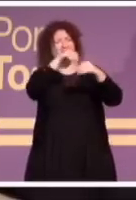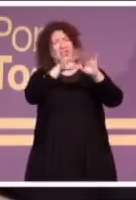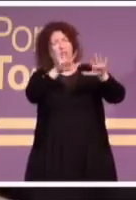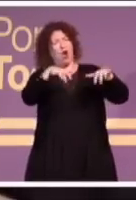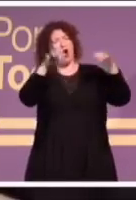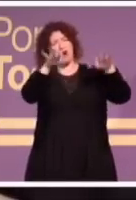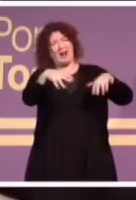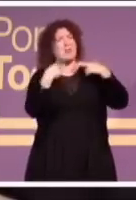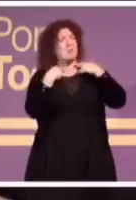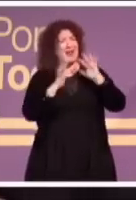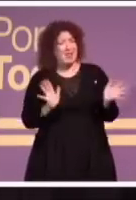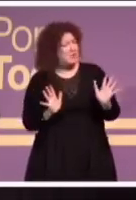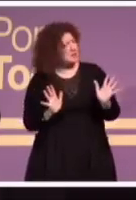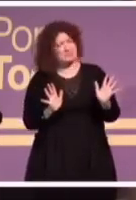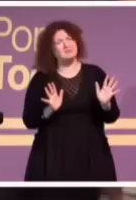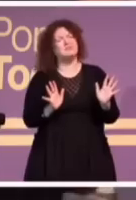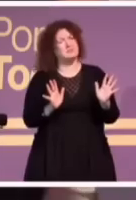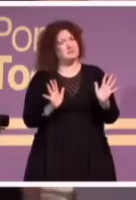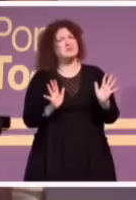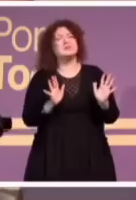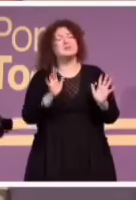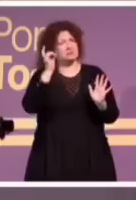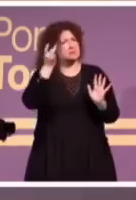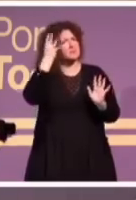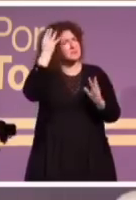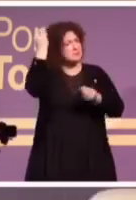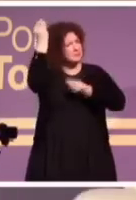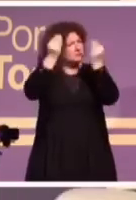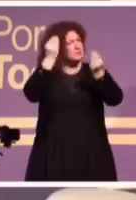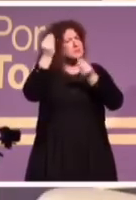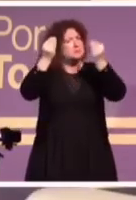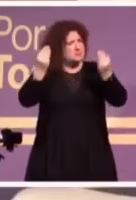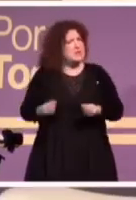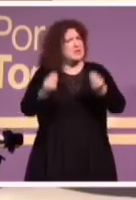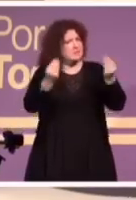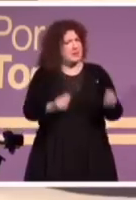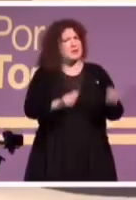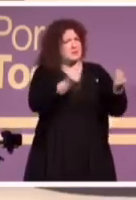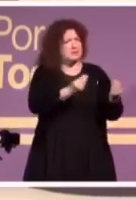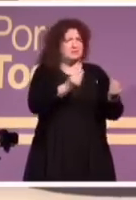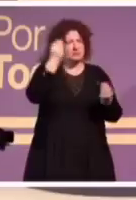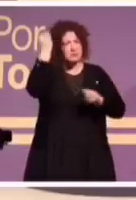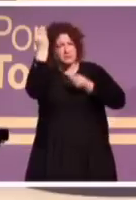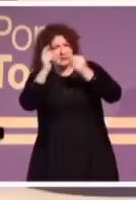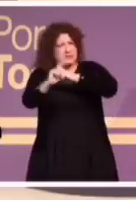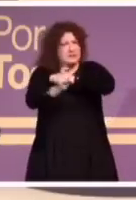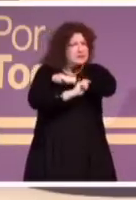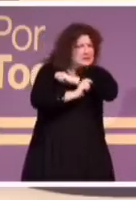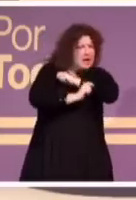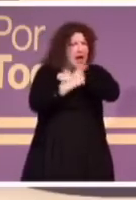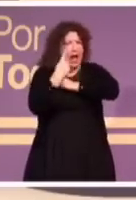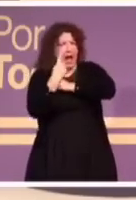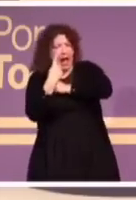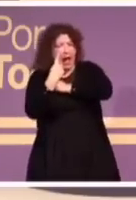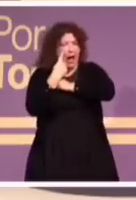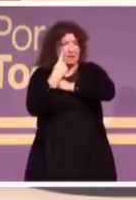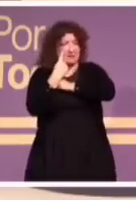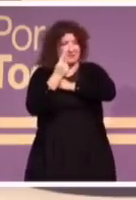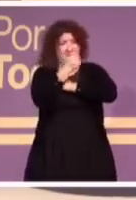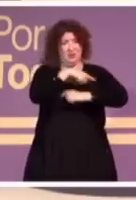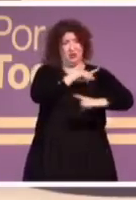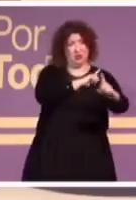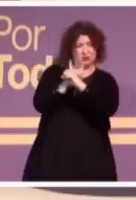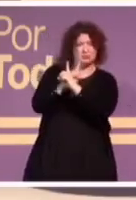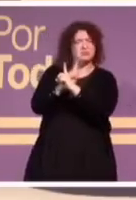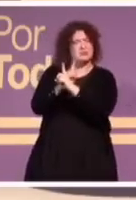La violencia política es una estrategia que elige nuestro adversario para